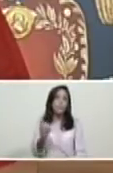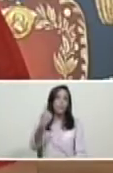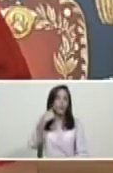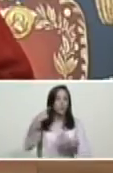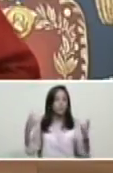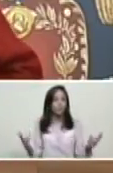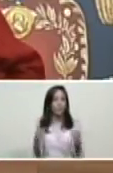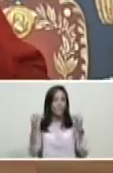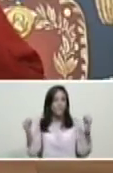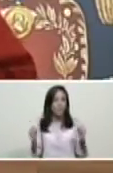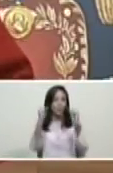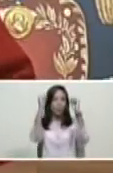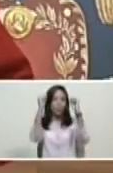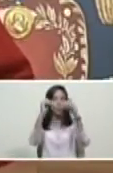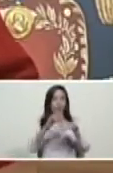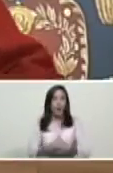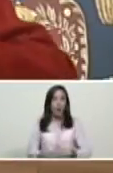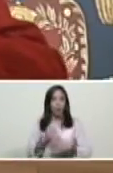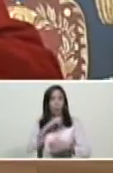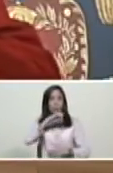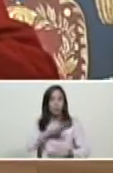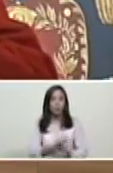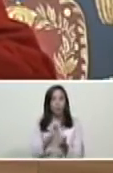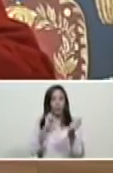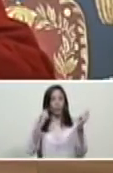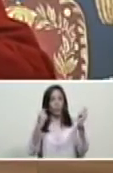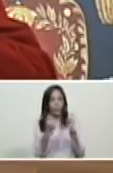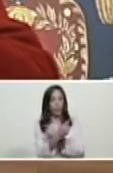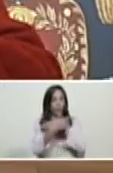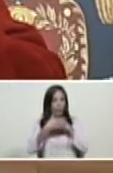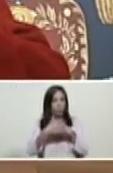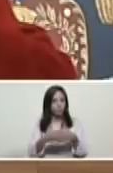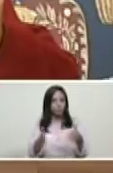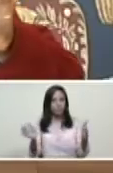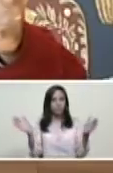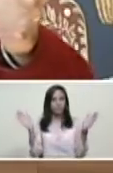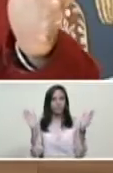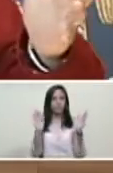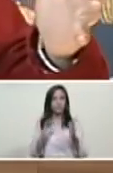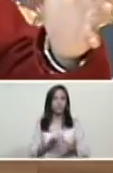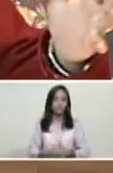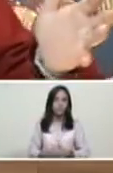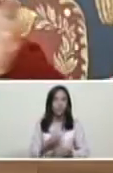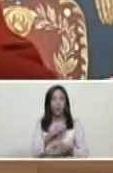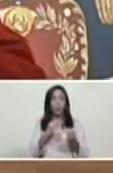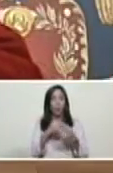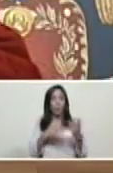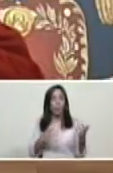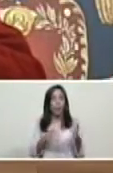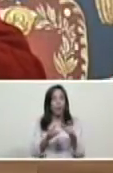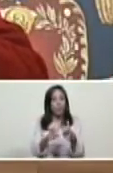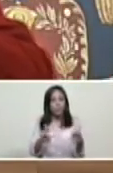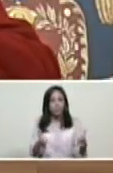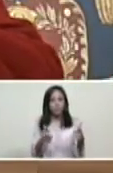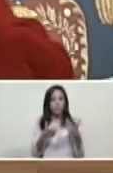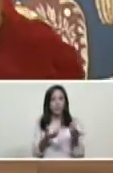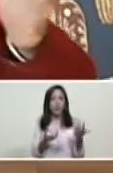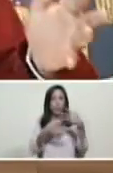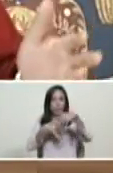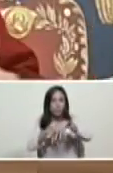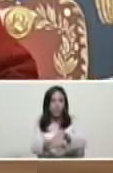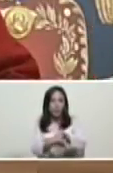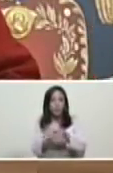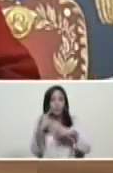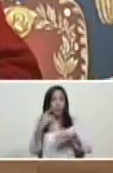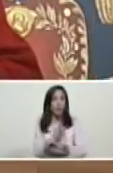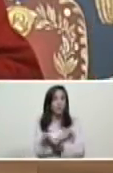victoria de un proceso histórico que se abrió las puertas a la emancipación de Venezuela, al logro de la independencia